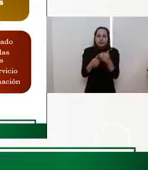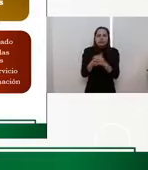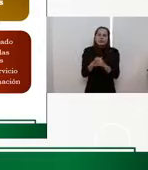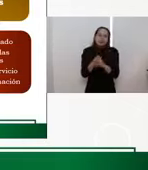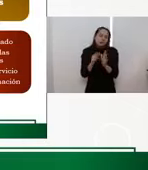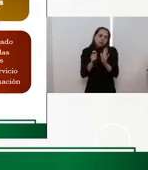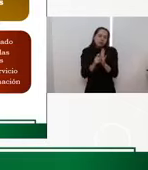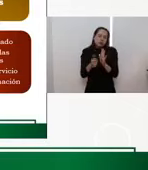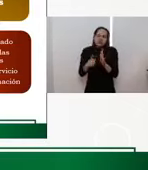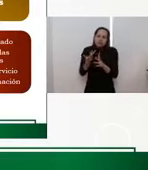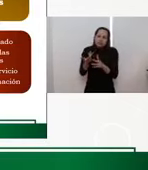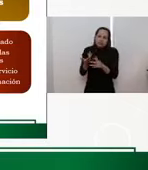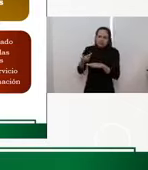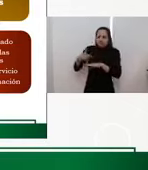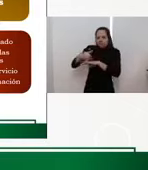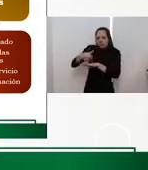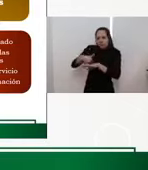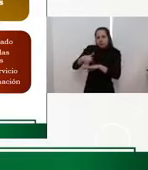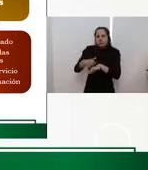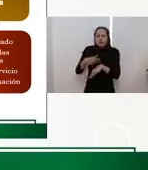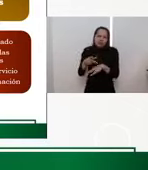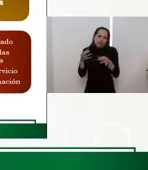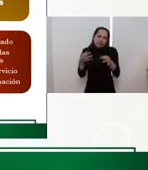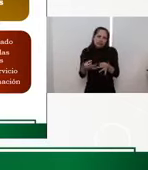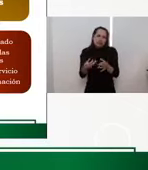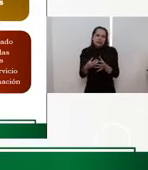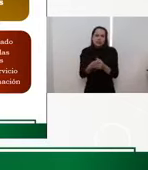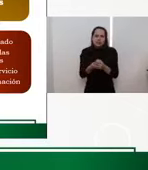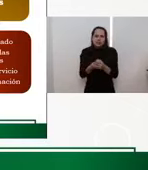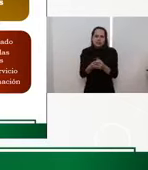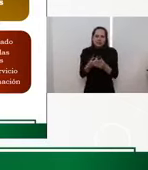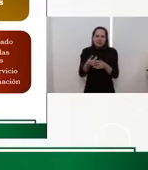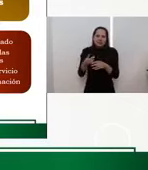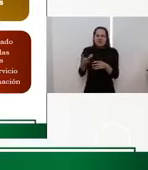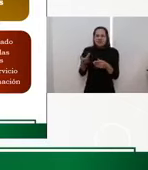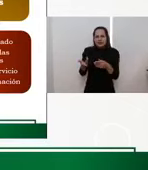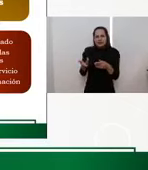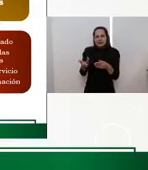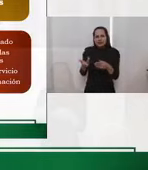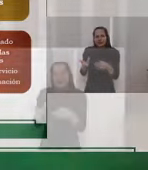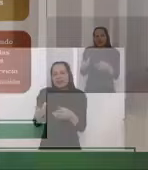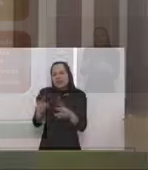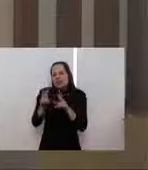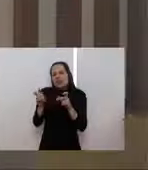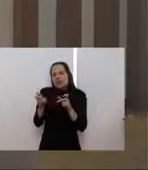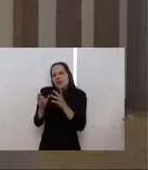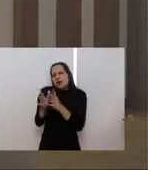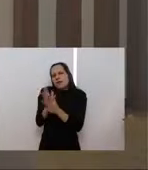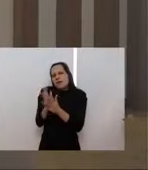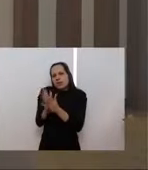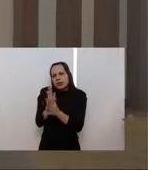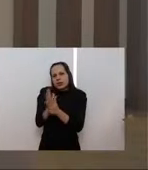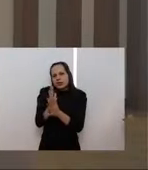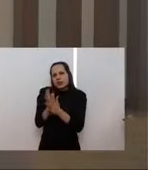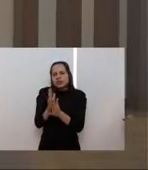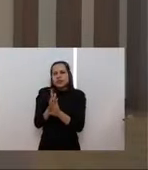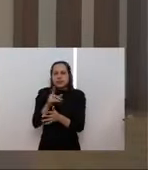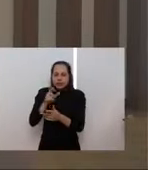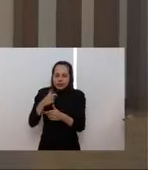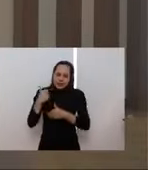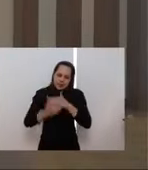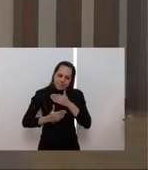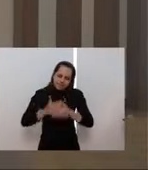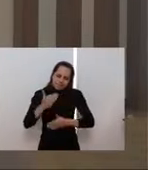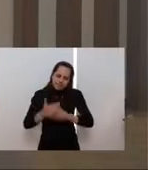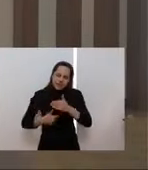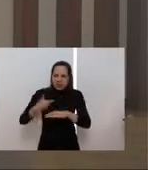solicitudes realmente cuando hablamos de peticiones y consultas son solicitudes que nos hacen para una información y que nosotros tenemos que ir mejorando